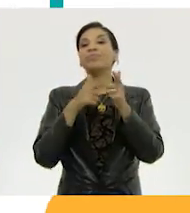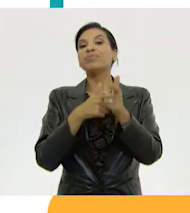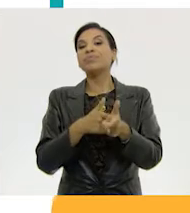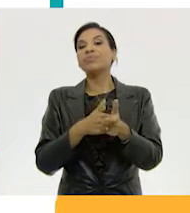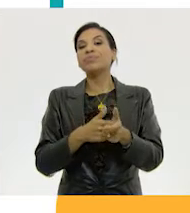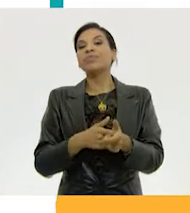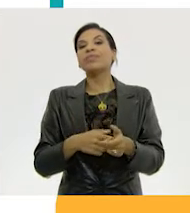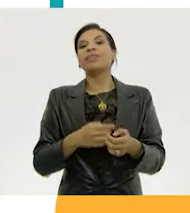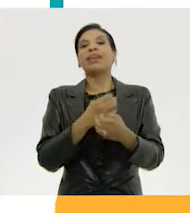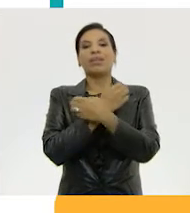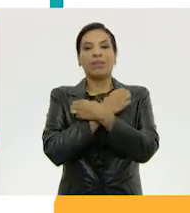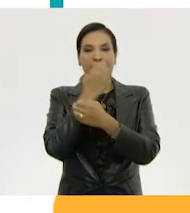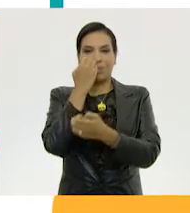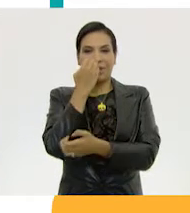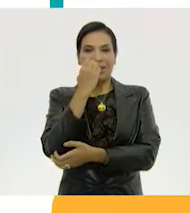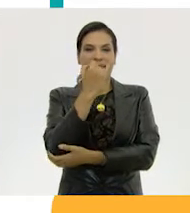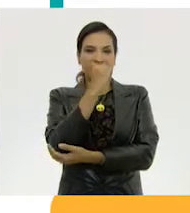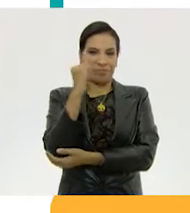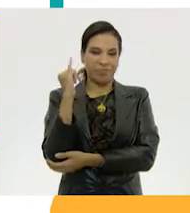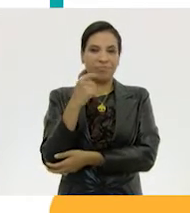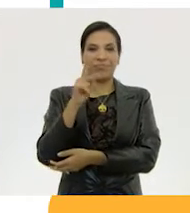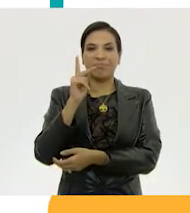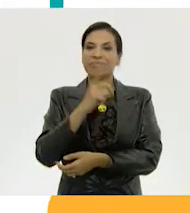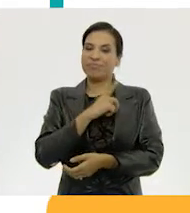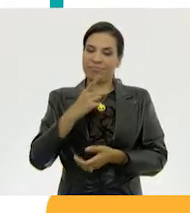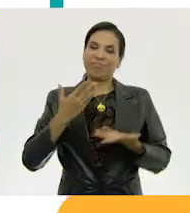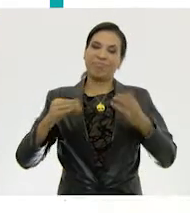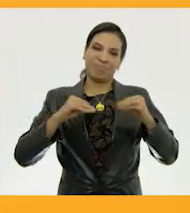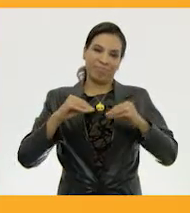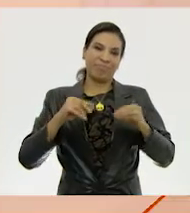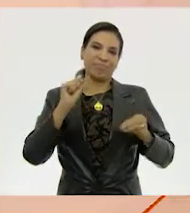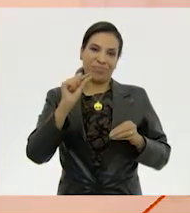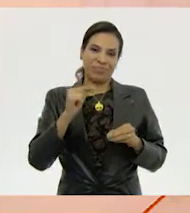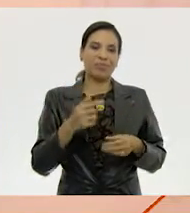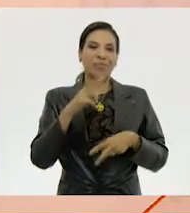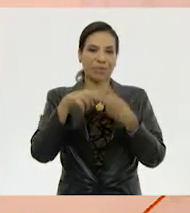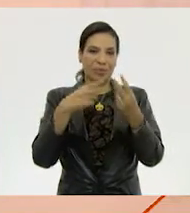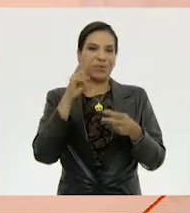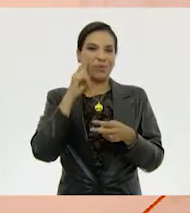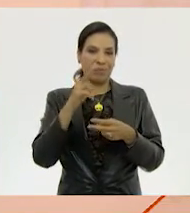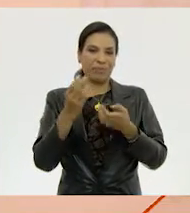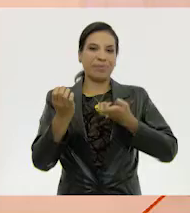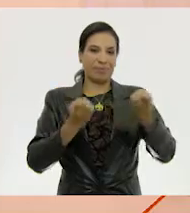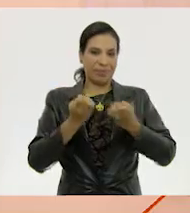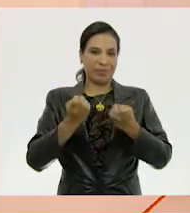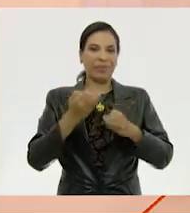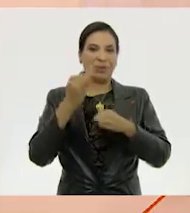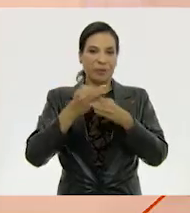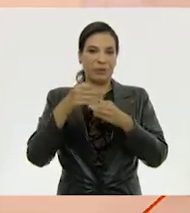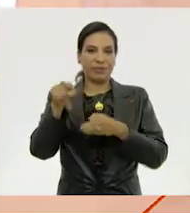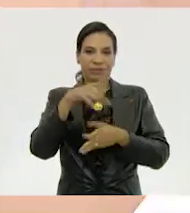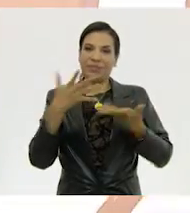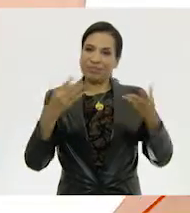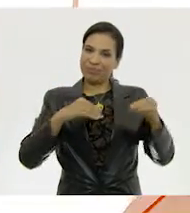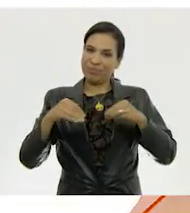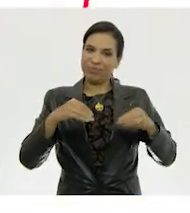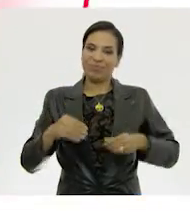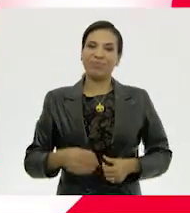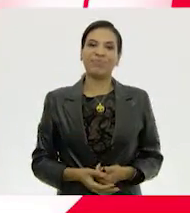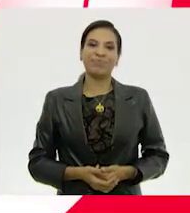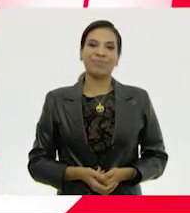Continuamos con educación preescolar, pero hay que movernos un poquito. Vamos con la siguiente pausa activa y muévete.